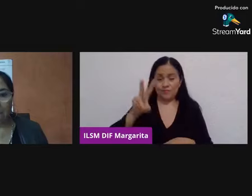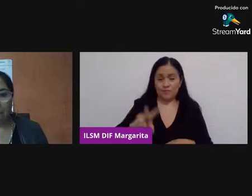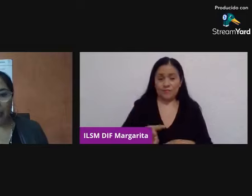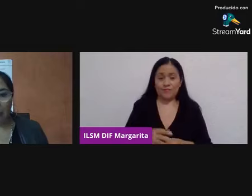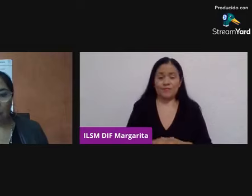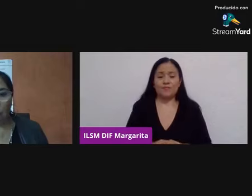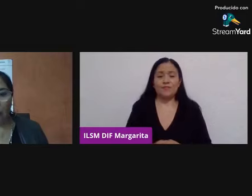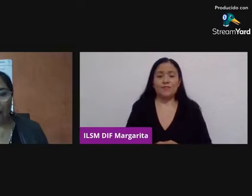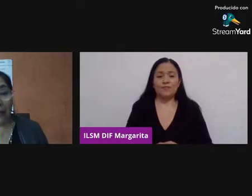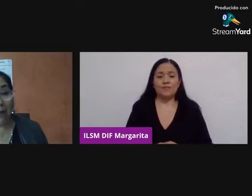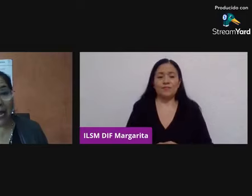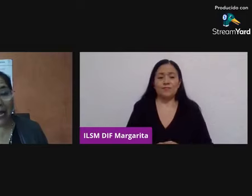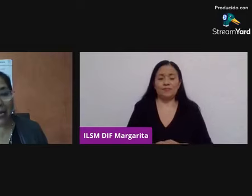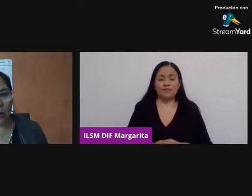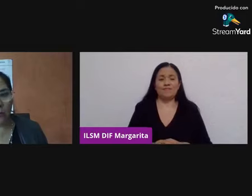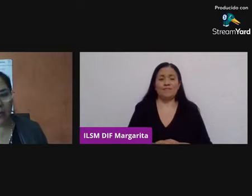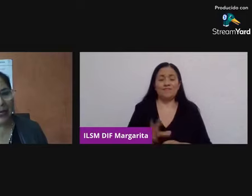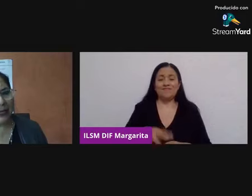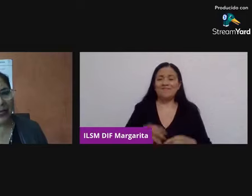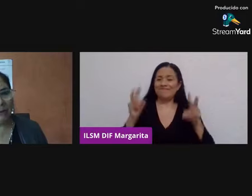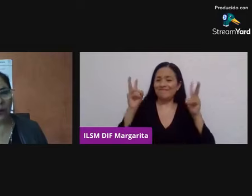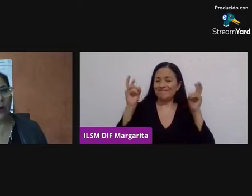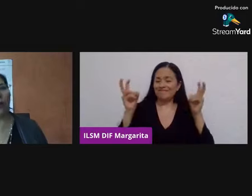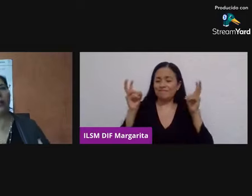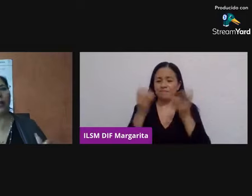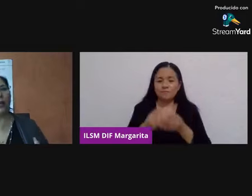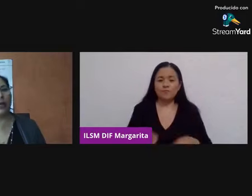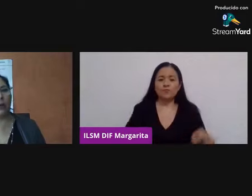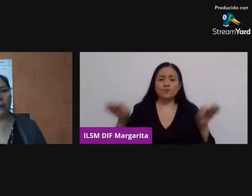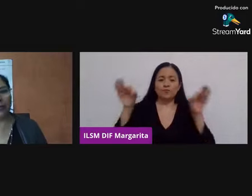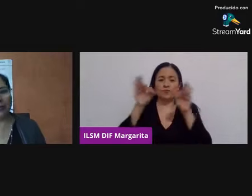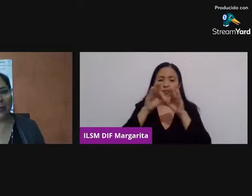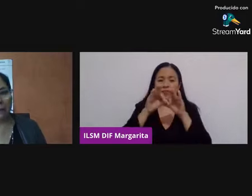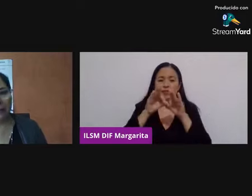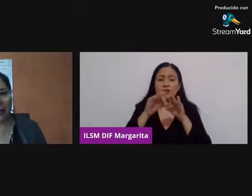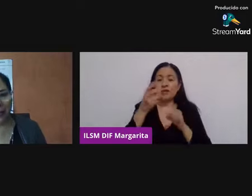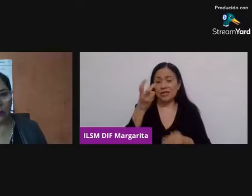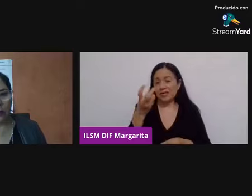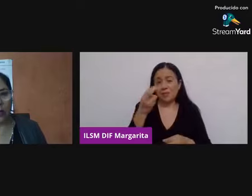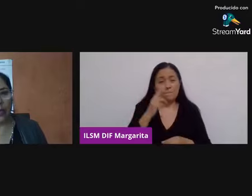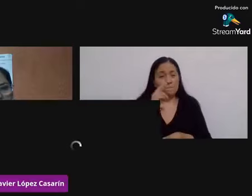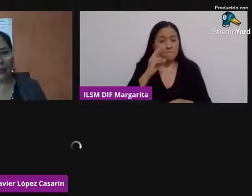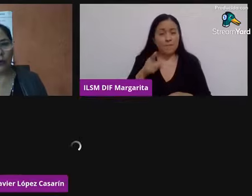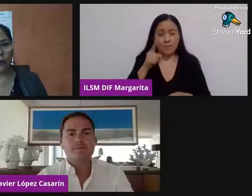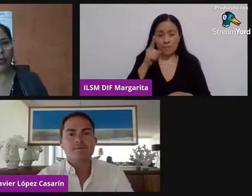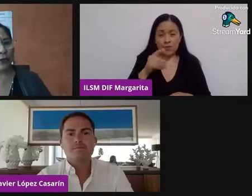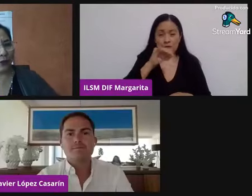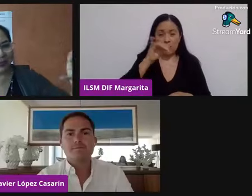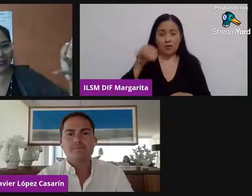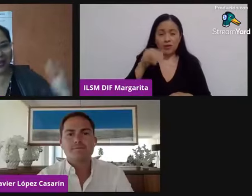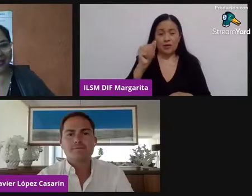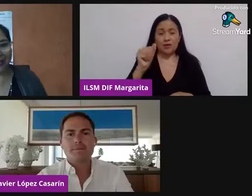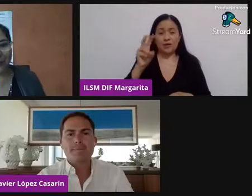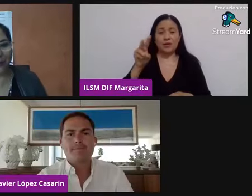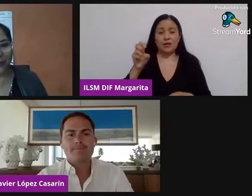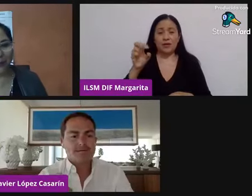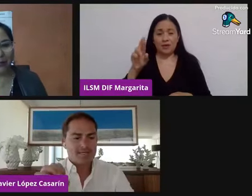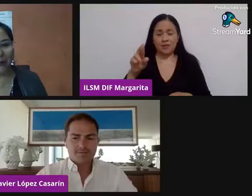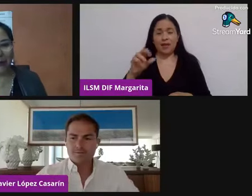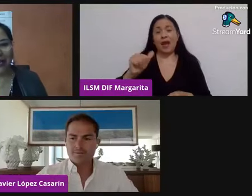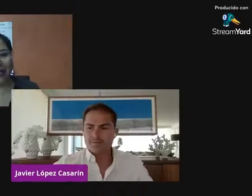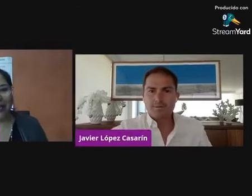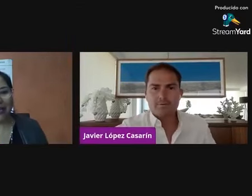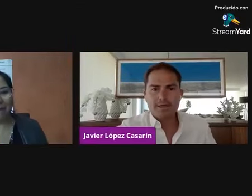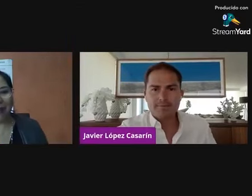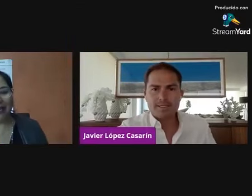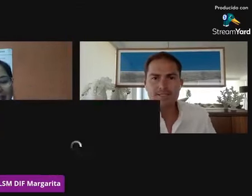un tema enorme. Y quién mejor que Javier López Casarín para darnos este contexto. Ya está de regreso con nosotros